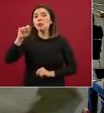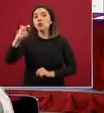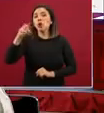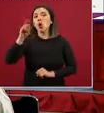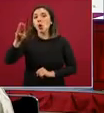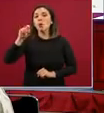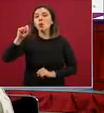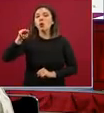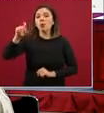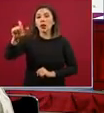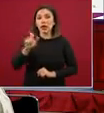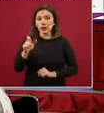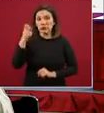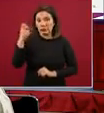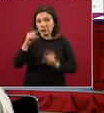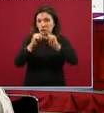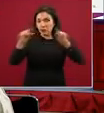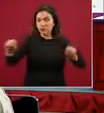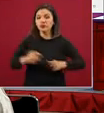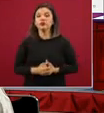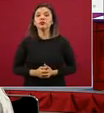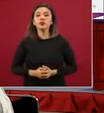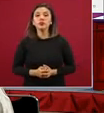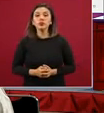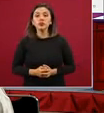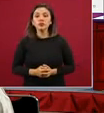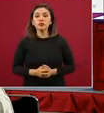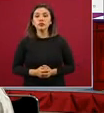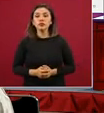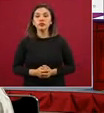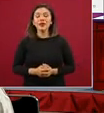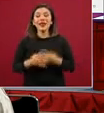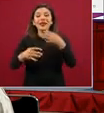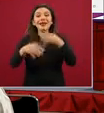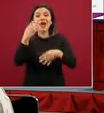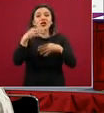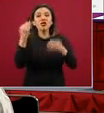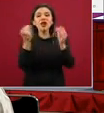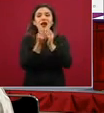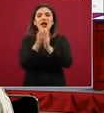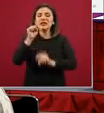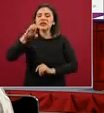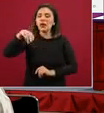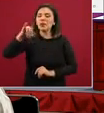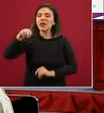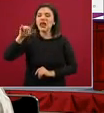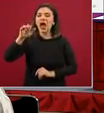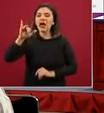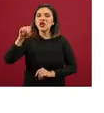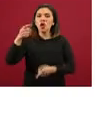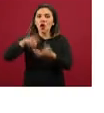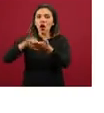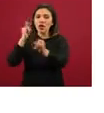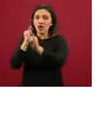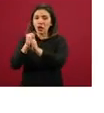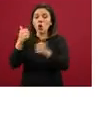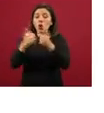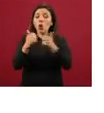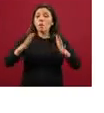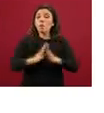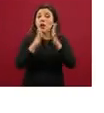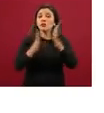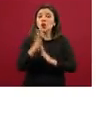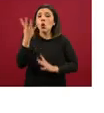jovenesencasa.educacionmediasuperior.c.gov.mx. Ahora sí, 14 seminarios en línea, 4.7 millones con participaciones